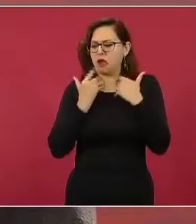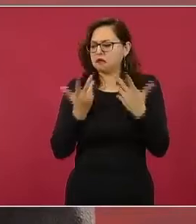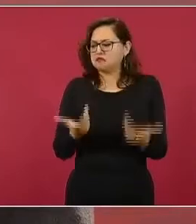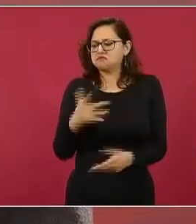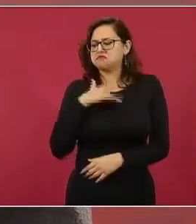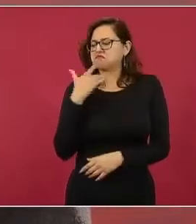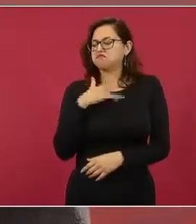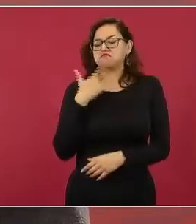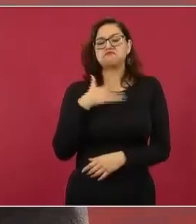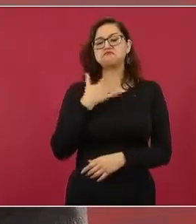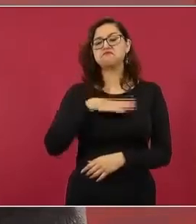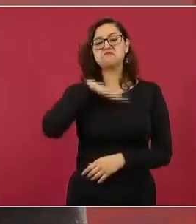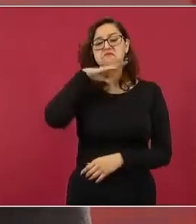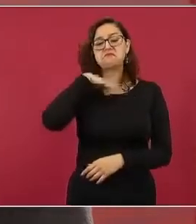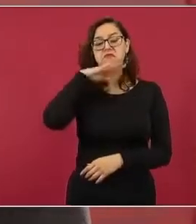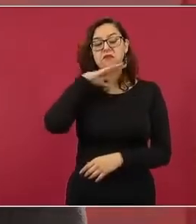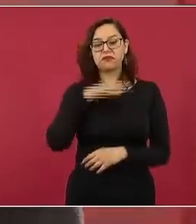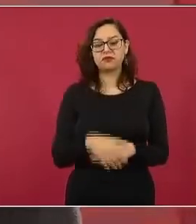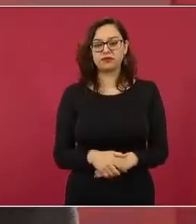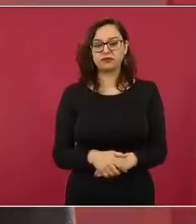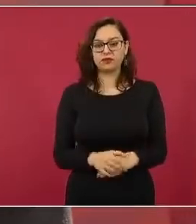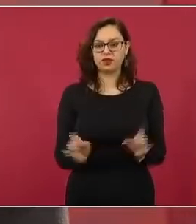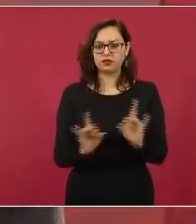Y en aquellos tiempos,